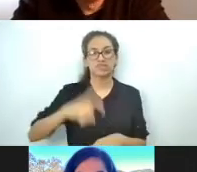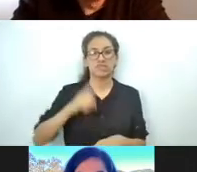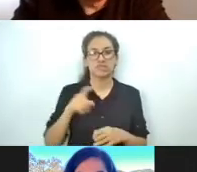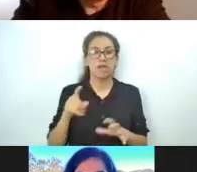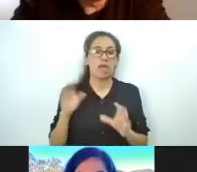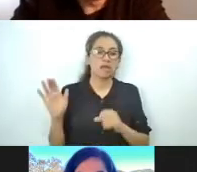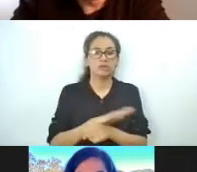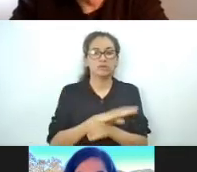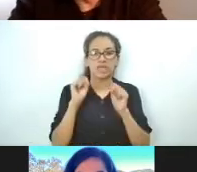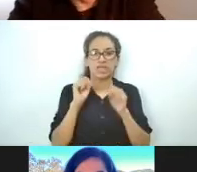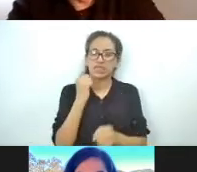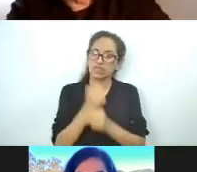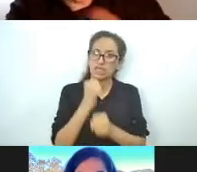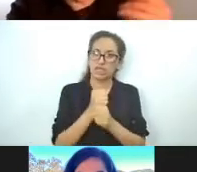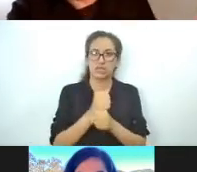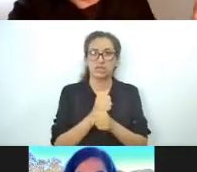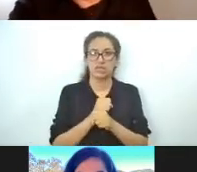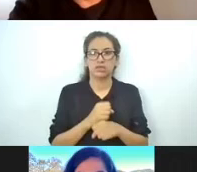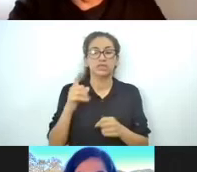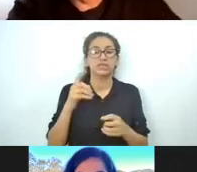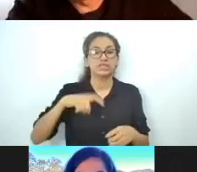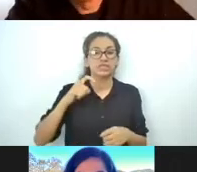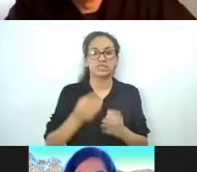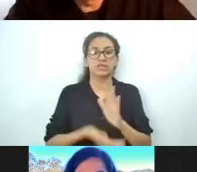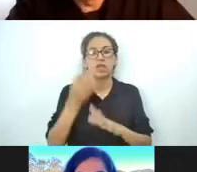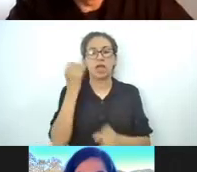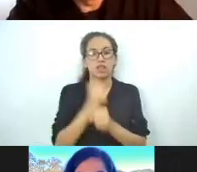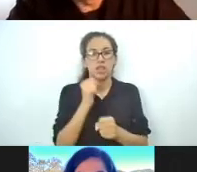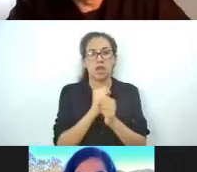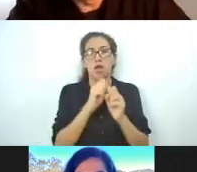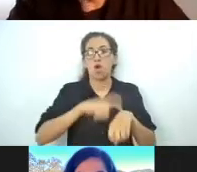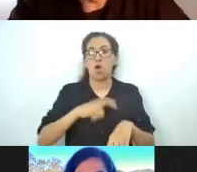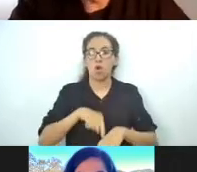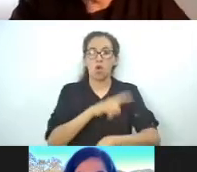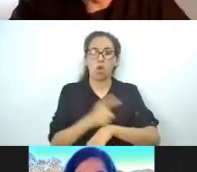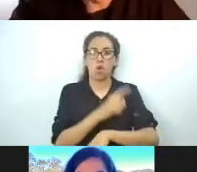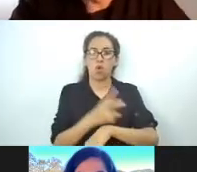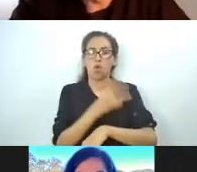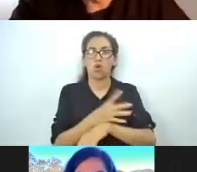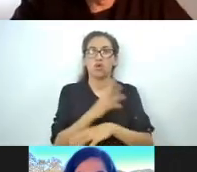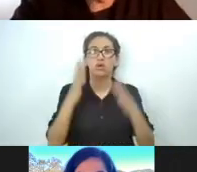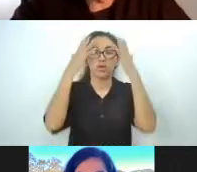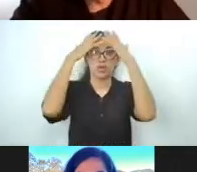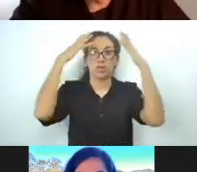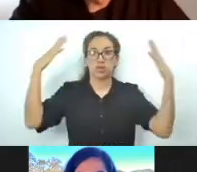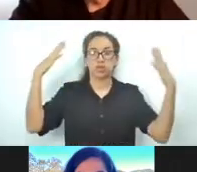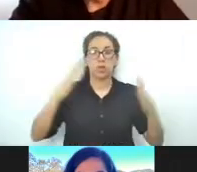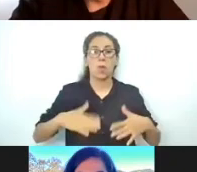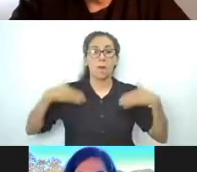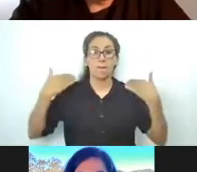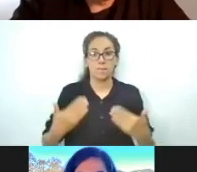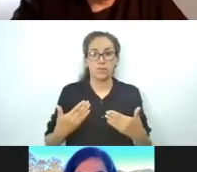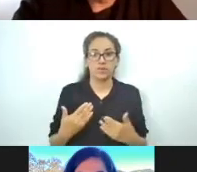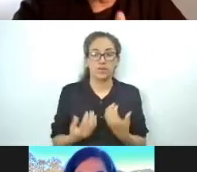trabajen y llevan a que tengan más jornada laboral incluido. El estrés, la vida laboral moderna